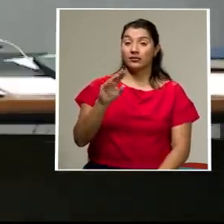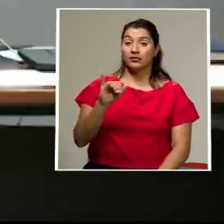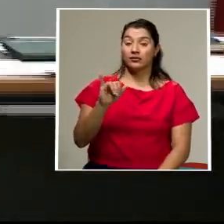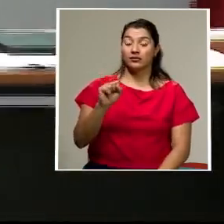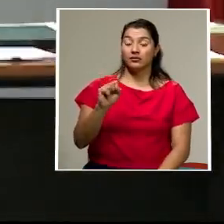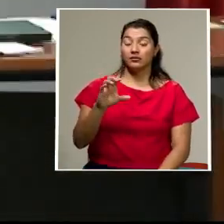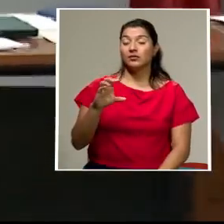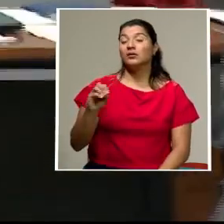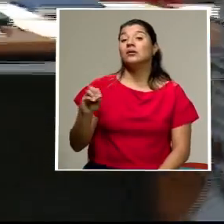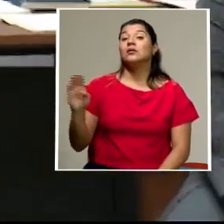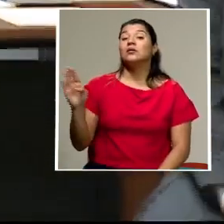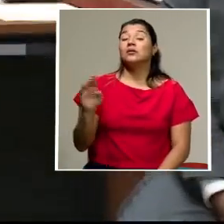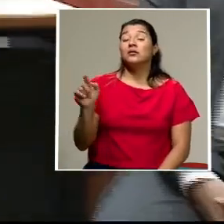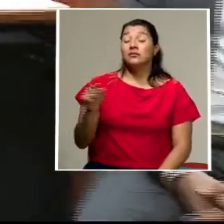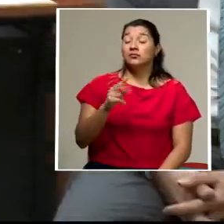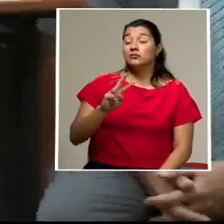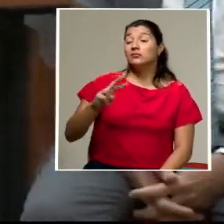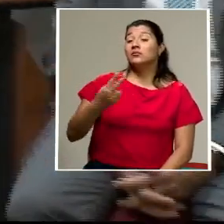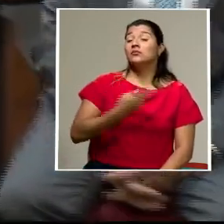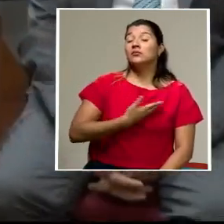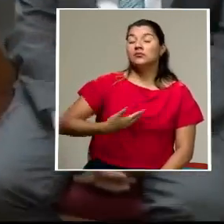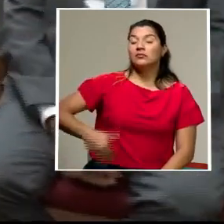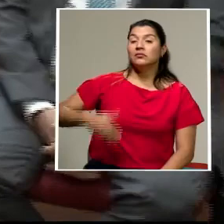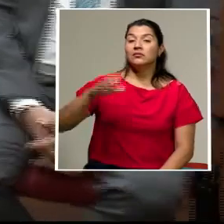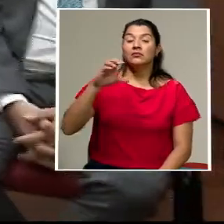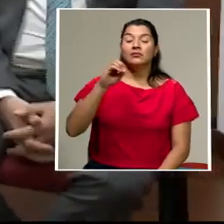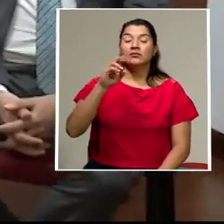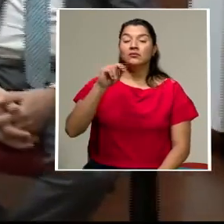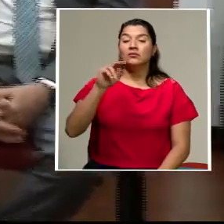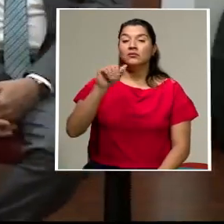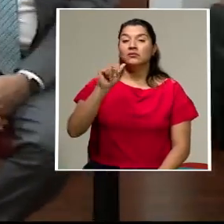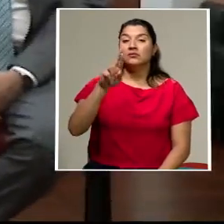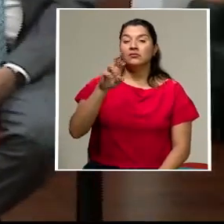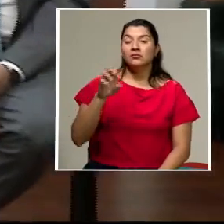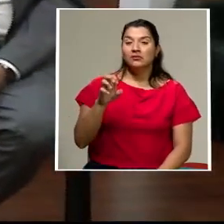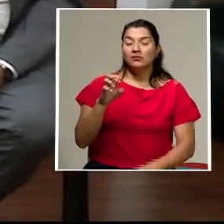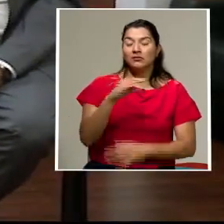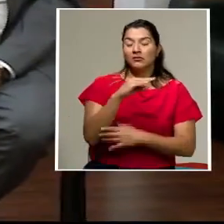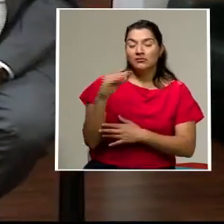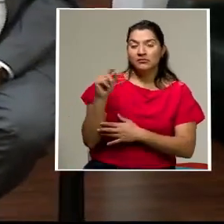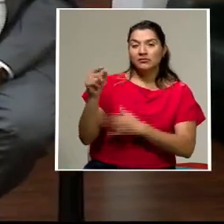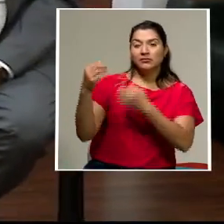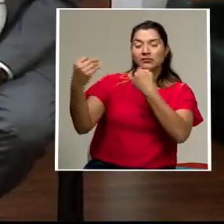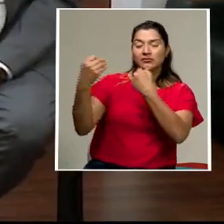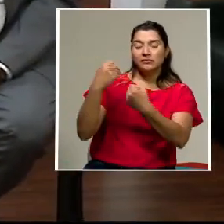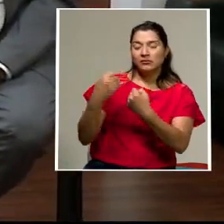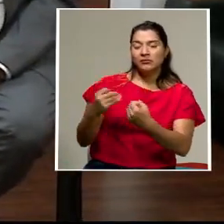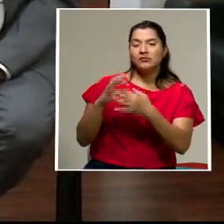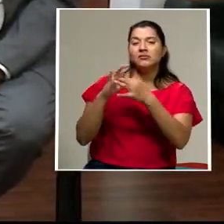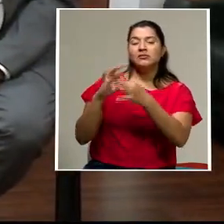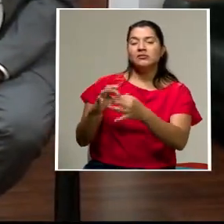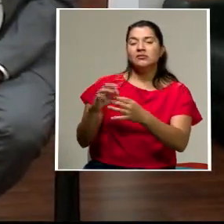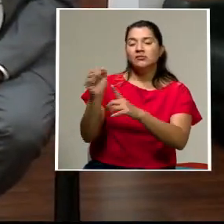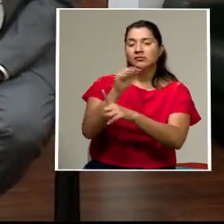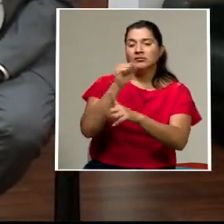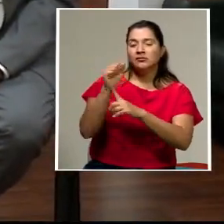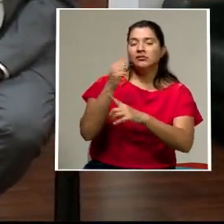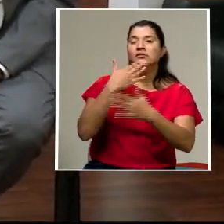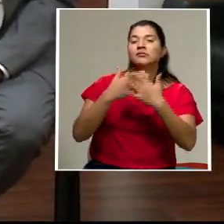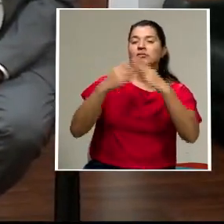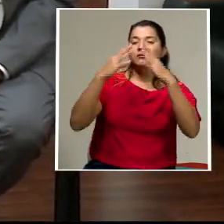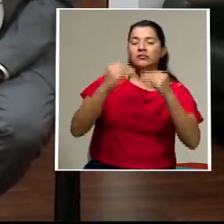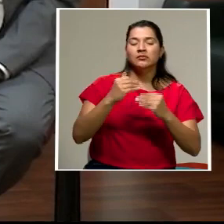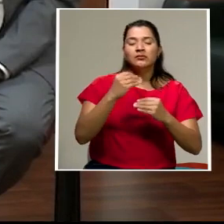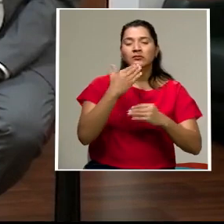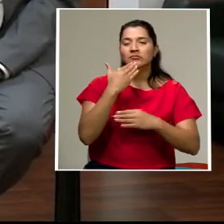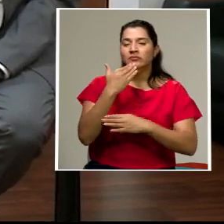presidente de CONARE y quien estará pues ampliándonos un poco sobre esta situación. Don Francisco, muy buenas noches, muchas gracias